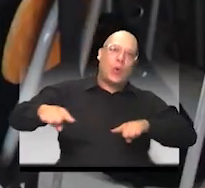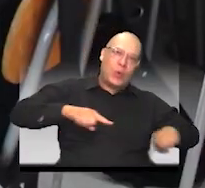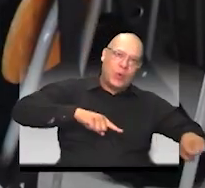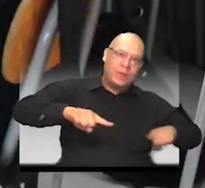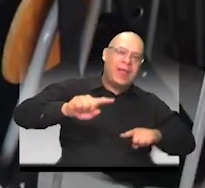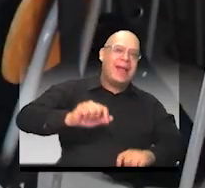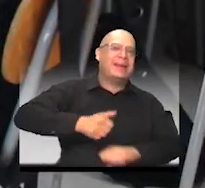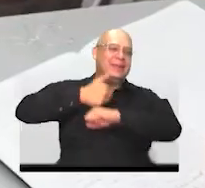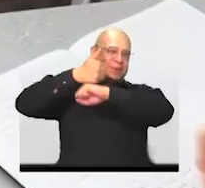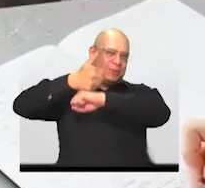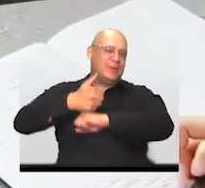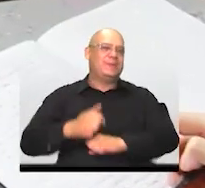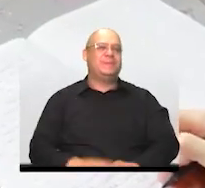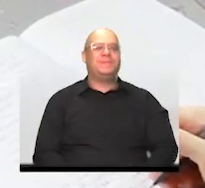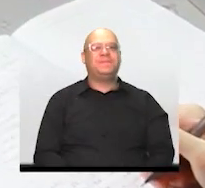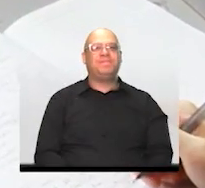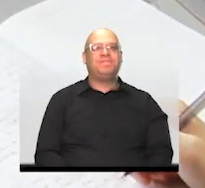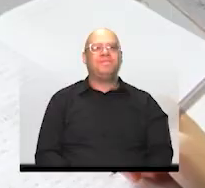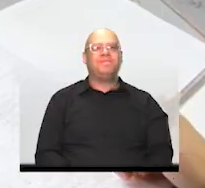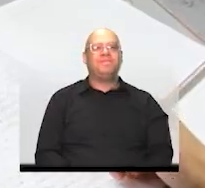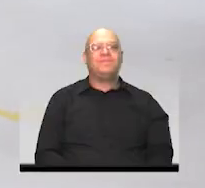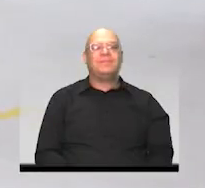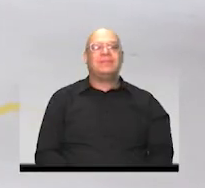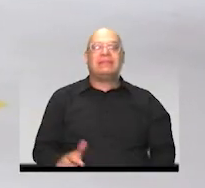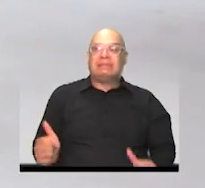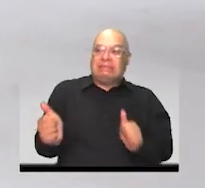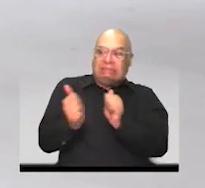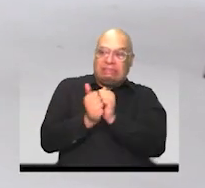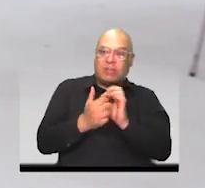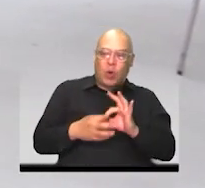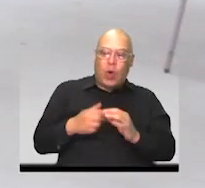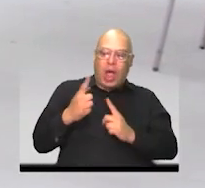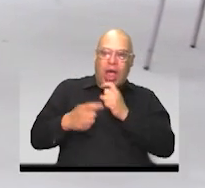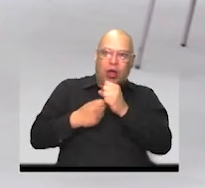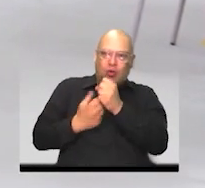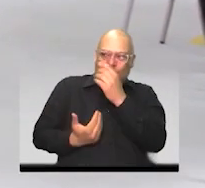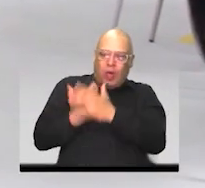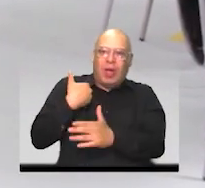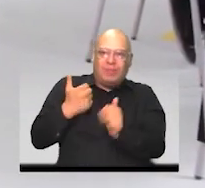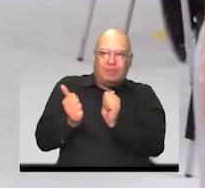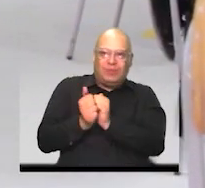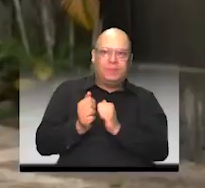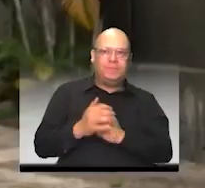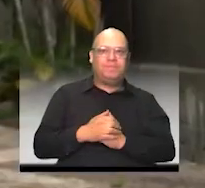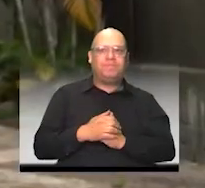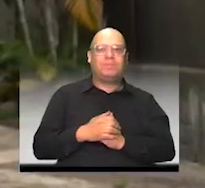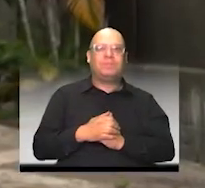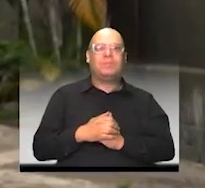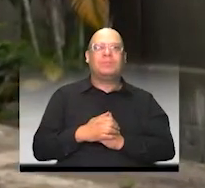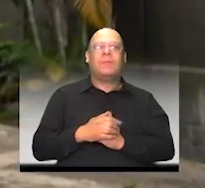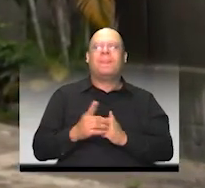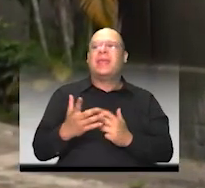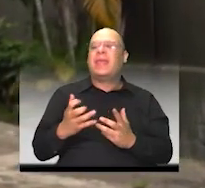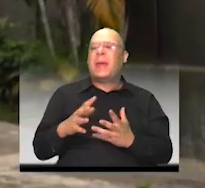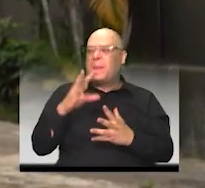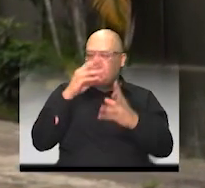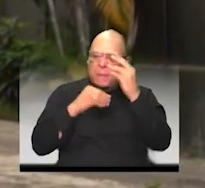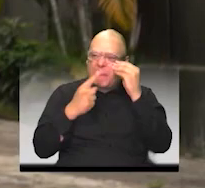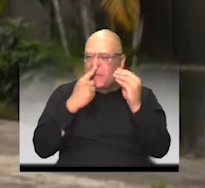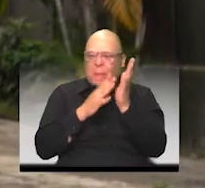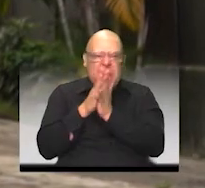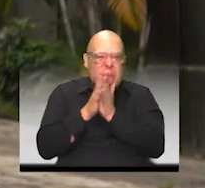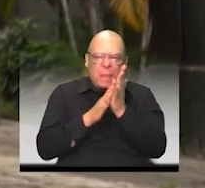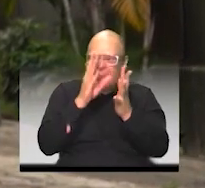el rector también, quien nos acompaña este año nuevo. Emanuel, ¿y cuáles son tus expectativas para este